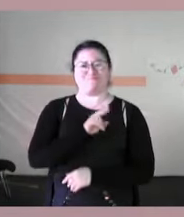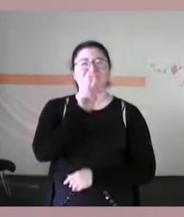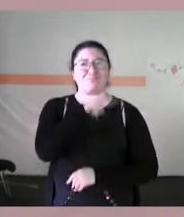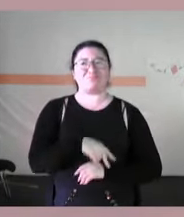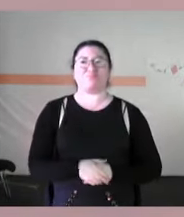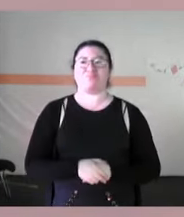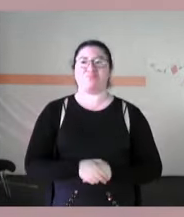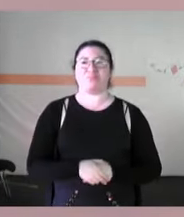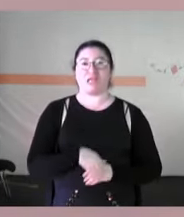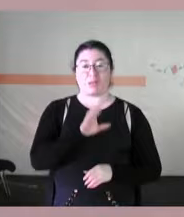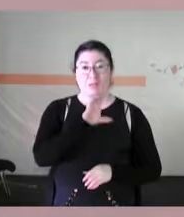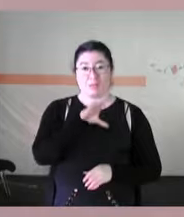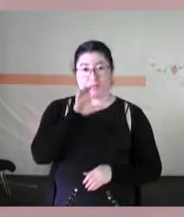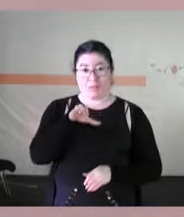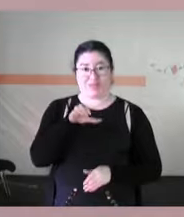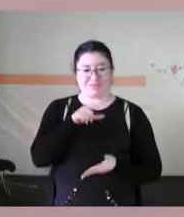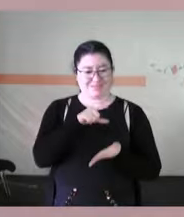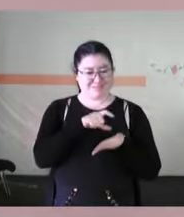Coca-Cola ha comprado